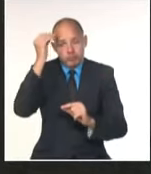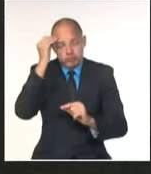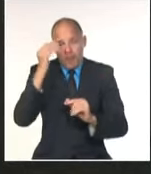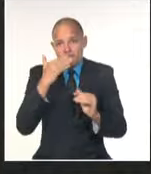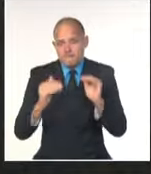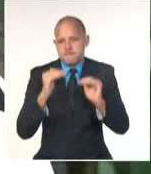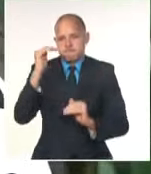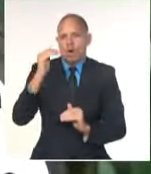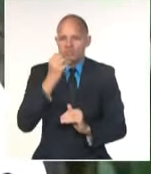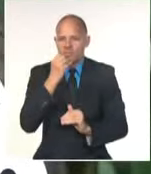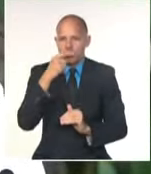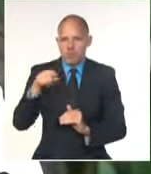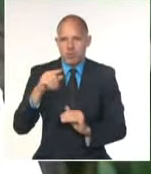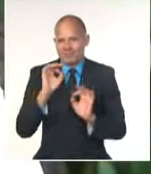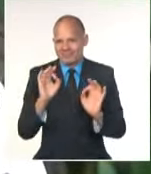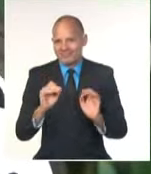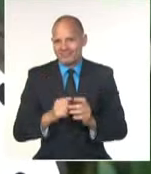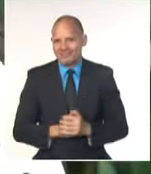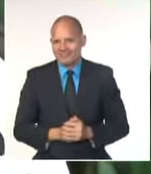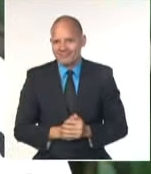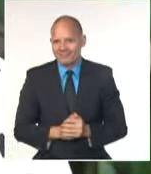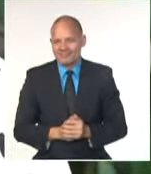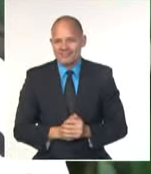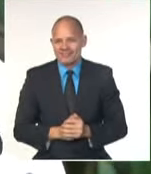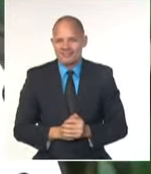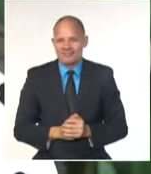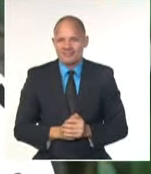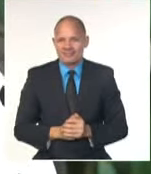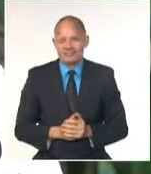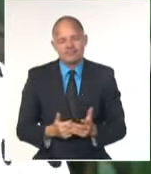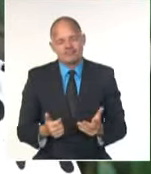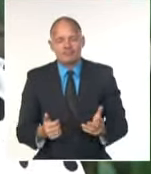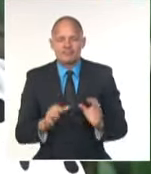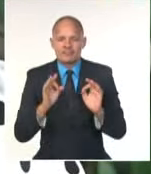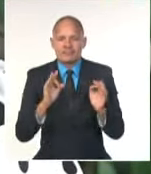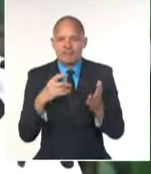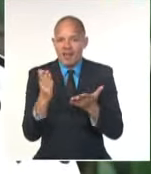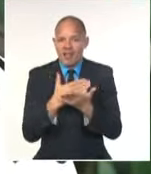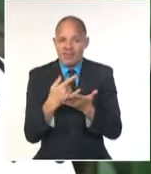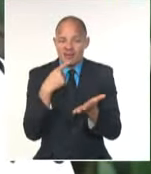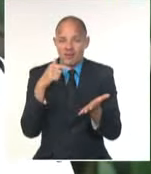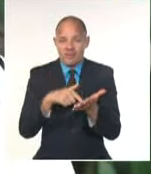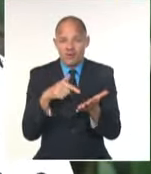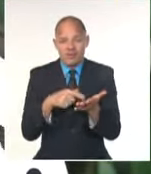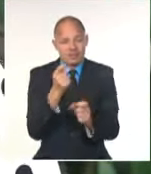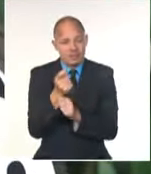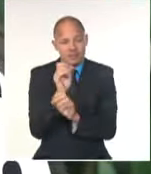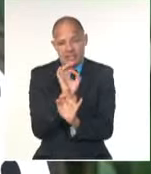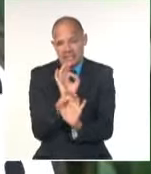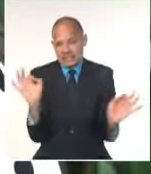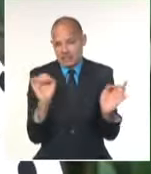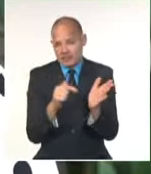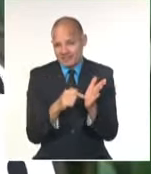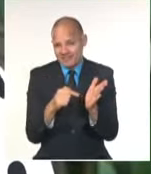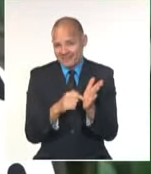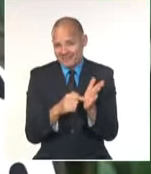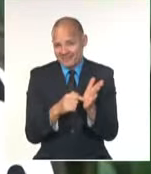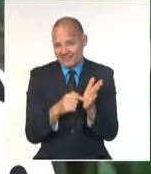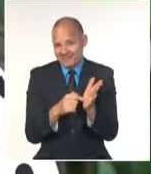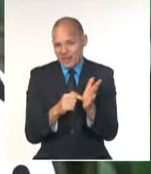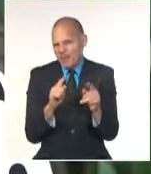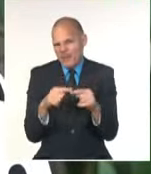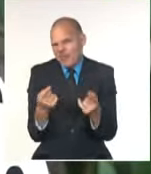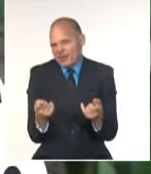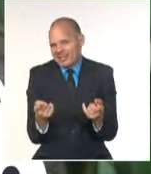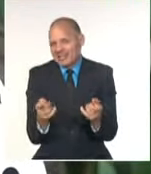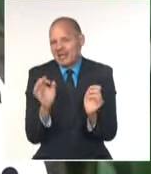lo formativo. Ahí hay una garantía en términos de calidad, si tomamos en cuenta que son los libros que permiten